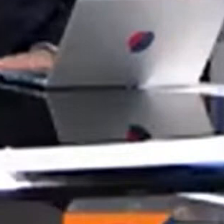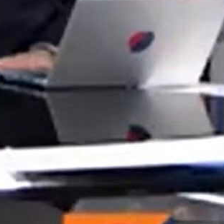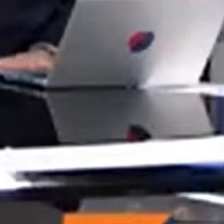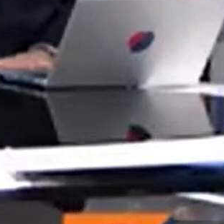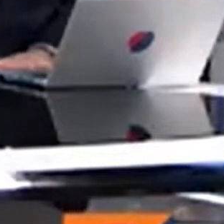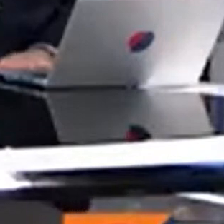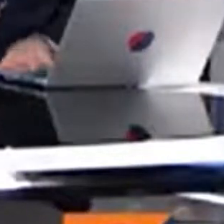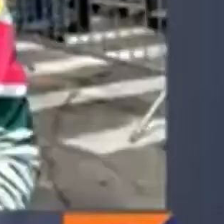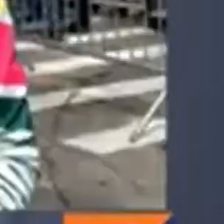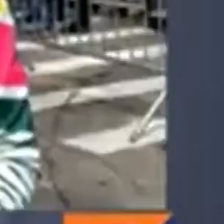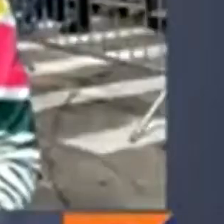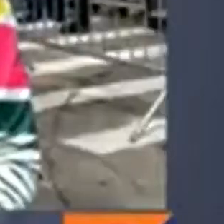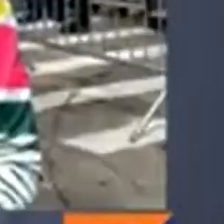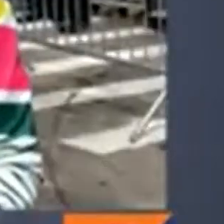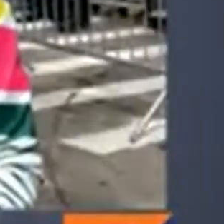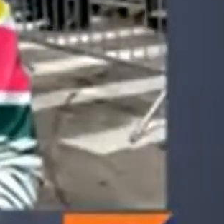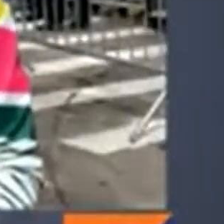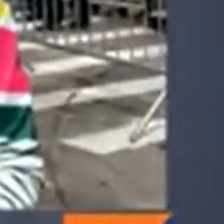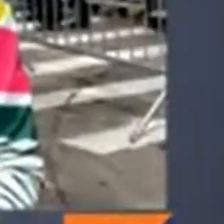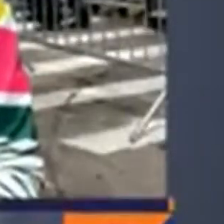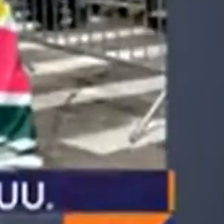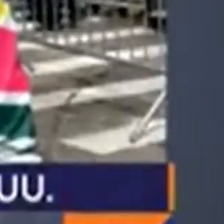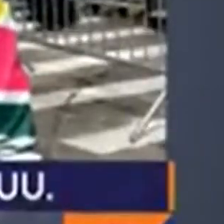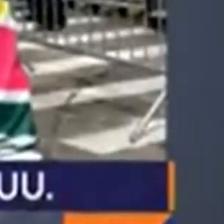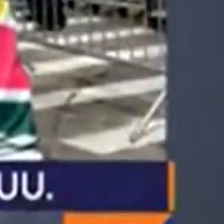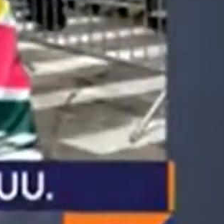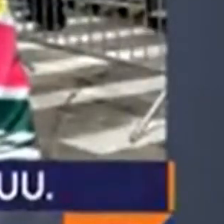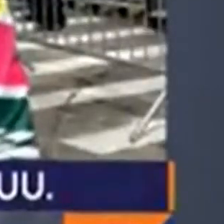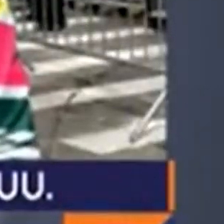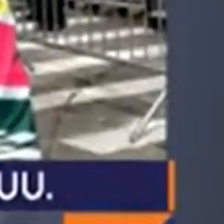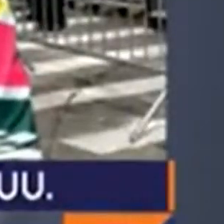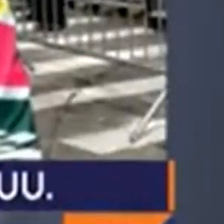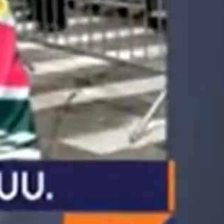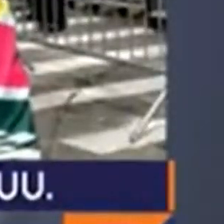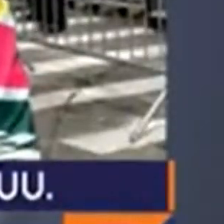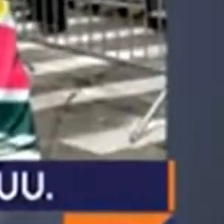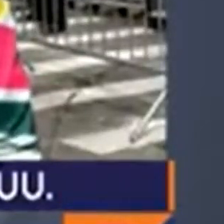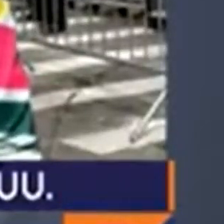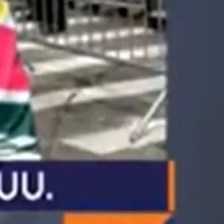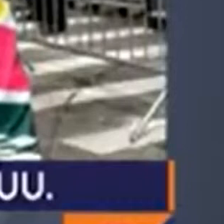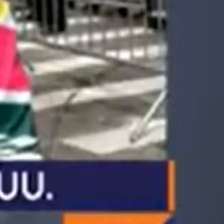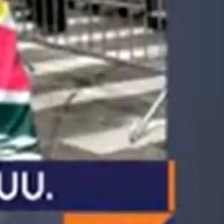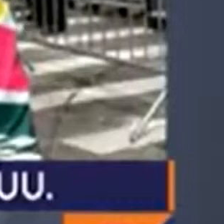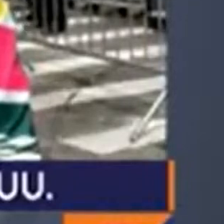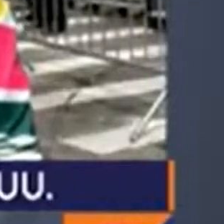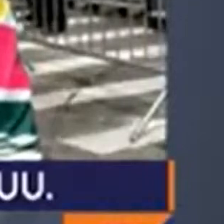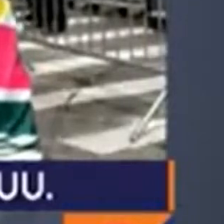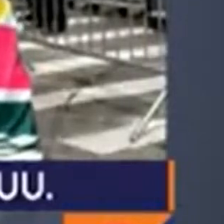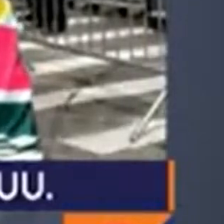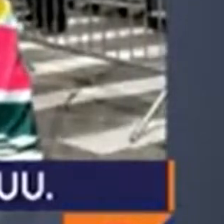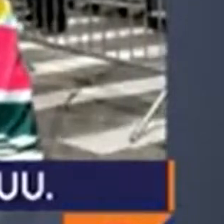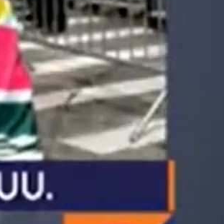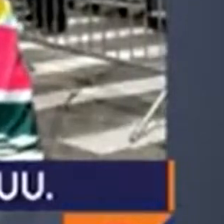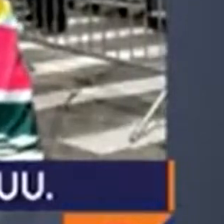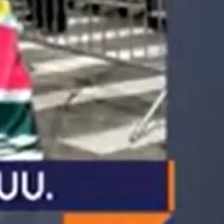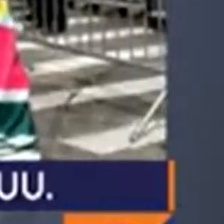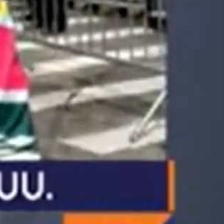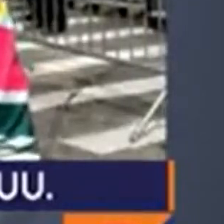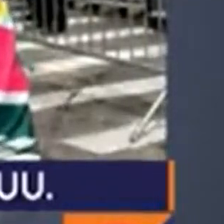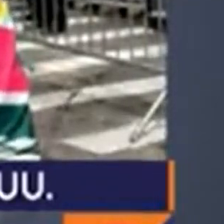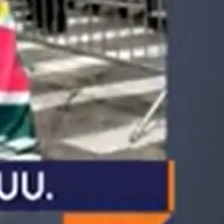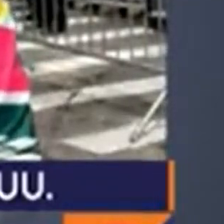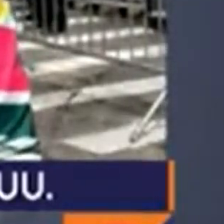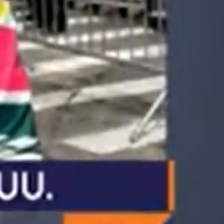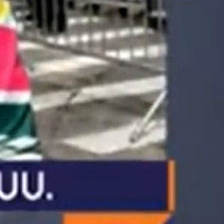a las 12 en punto del mediodía aquí en Colombia con Mamen Sala, para conocer detalles de la intervención del